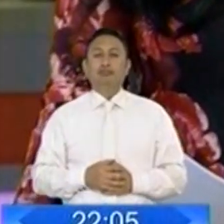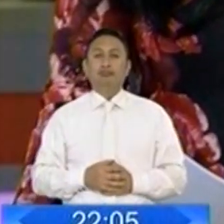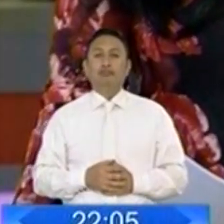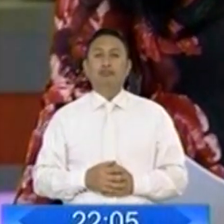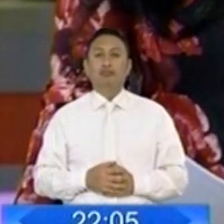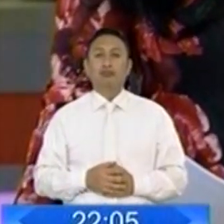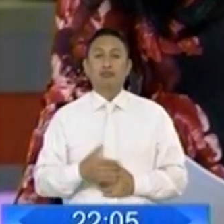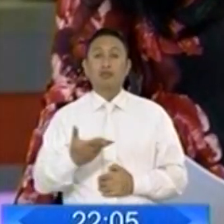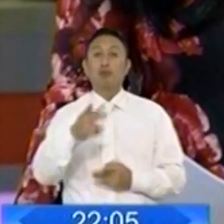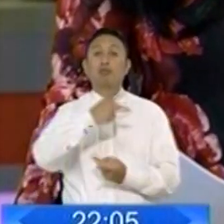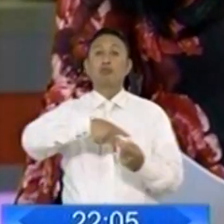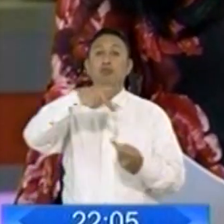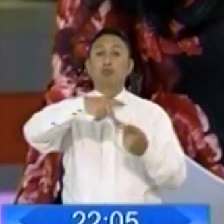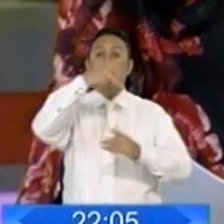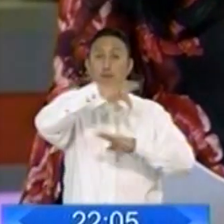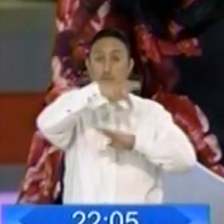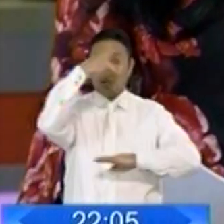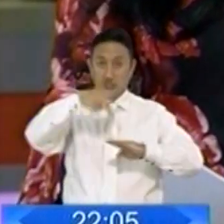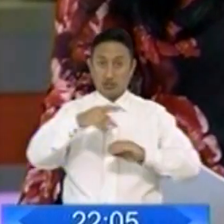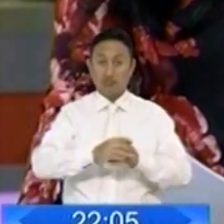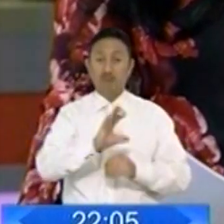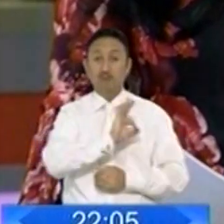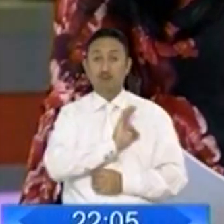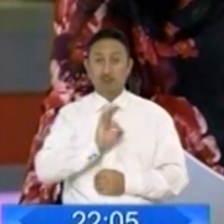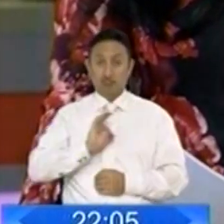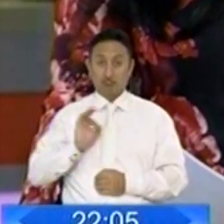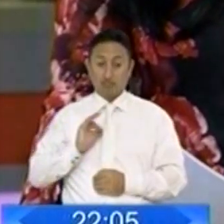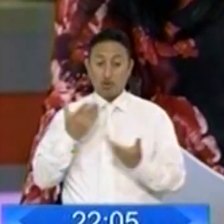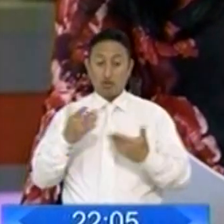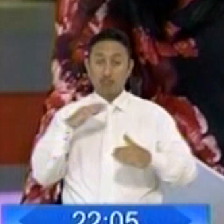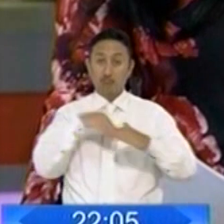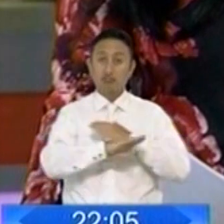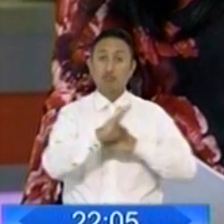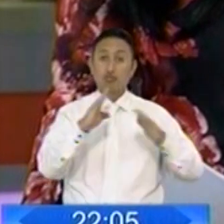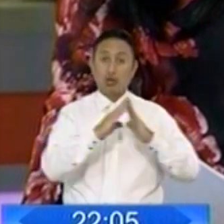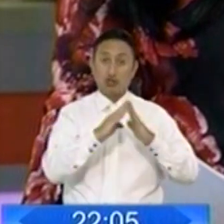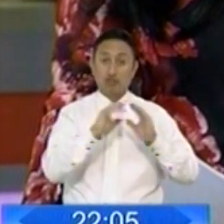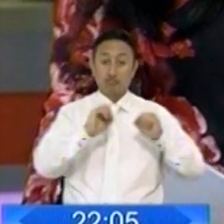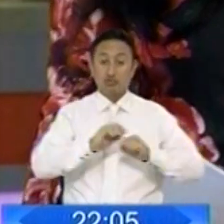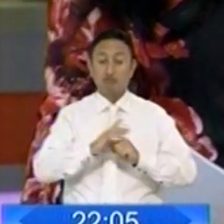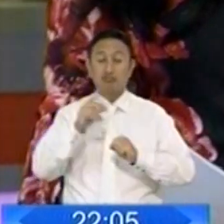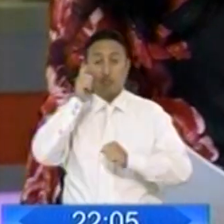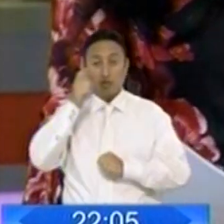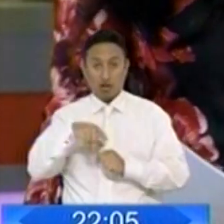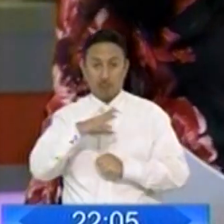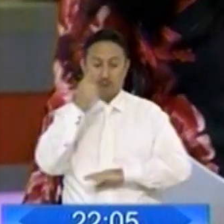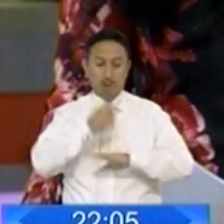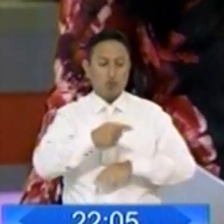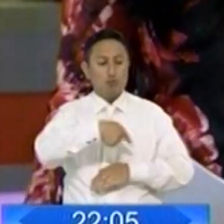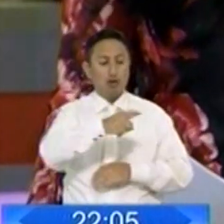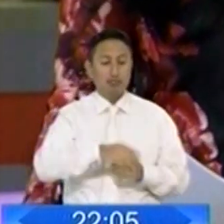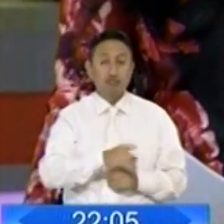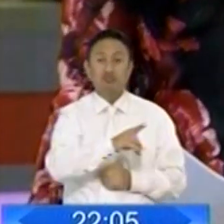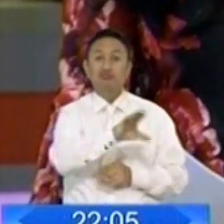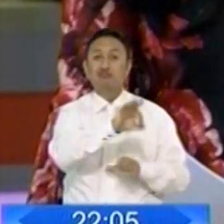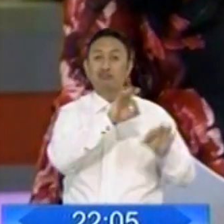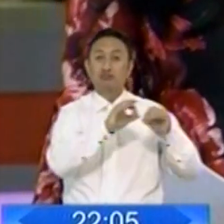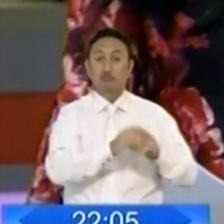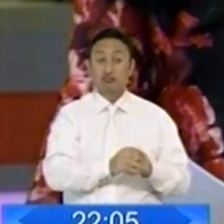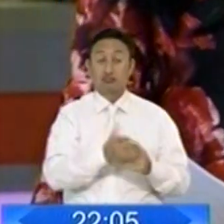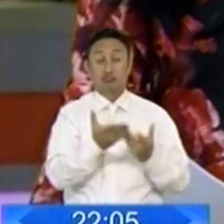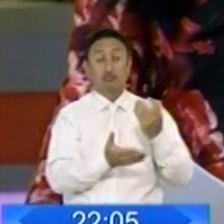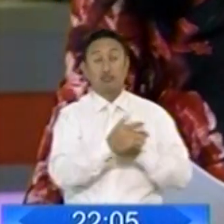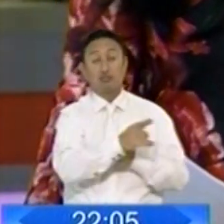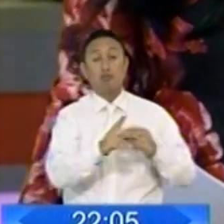detectada la prefecta de Pichincha, Paola Pavón, tras el allanamiento a su vivienda autorizado por la Fiscalía. Allí se habrían encontrado indicios de una